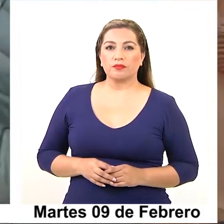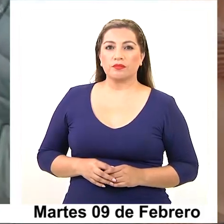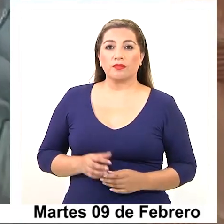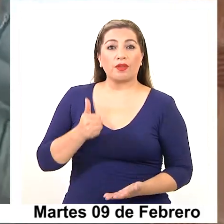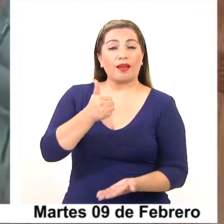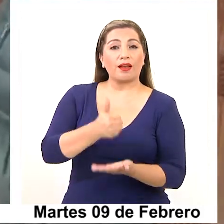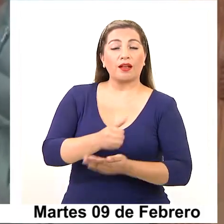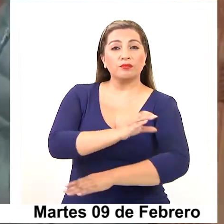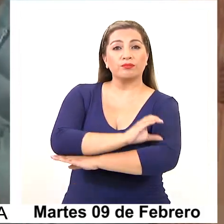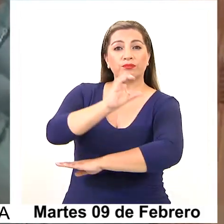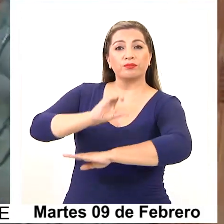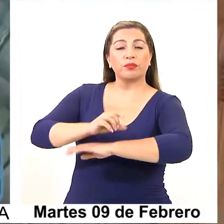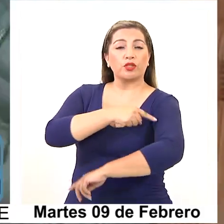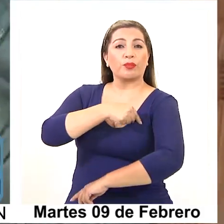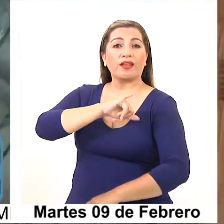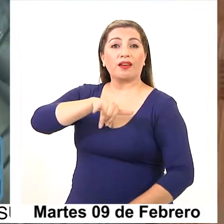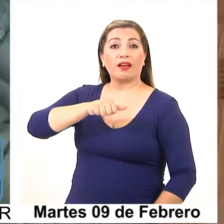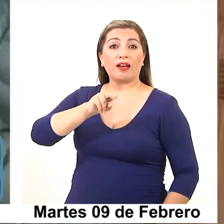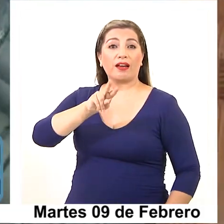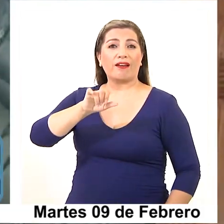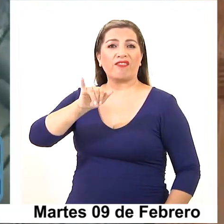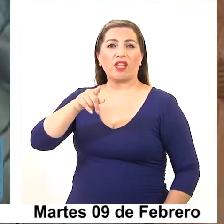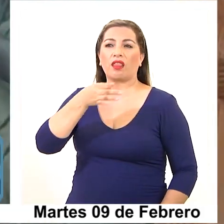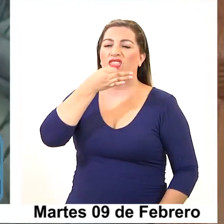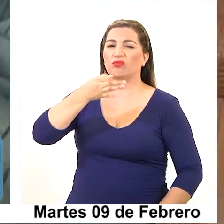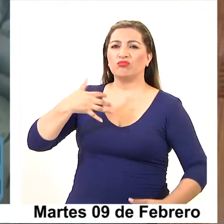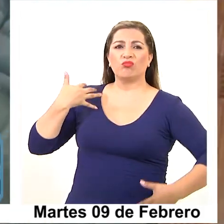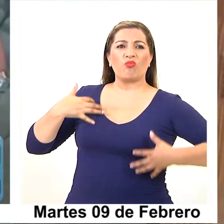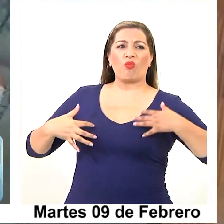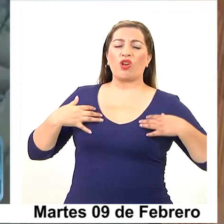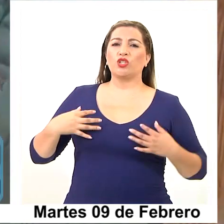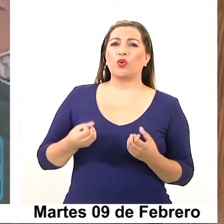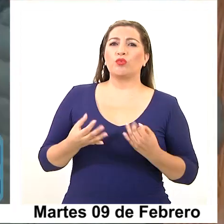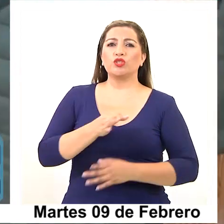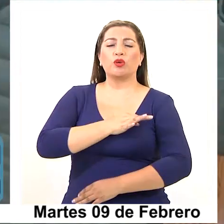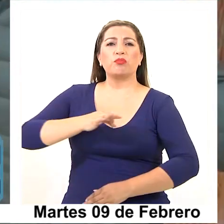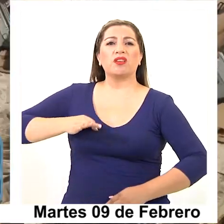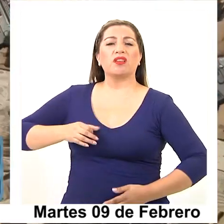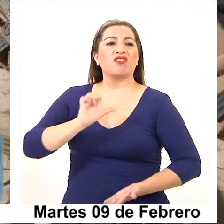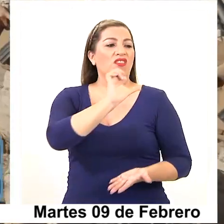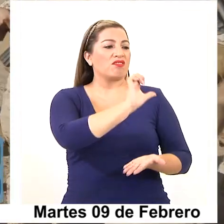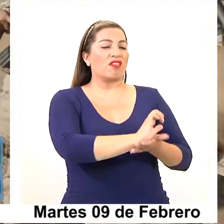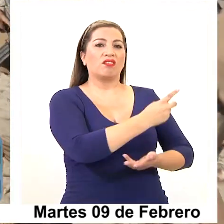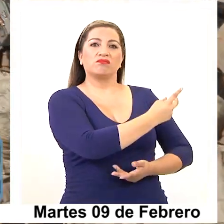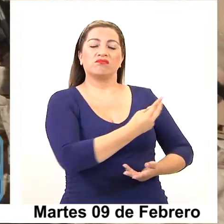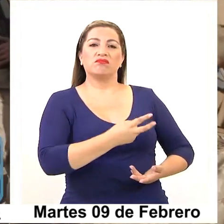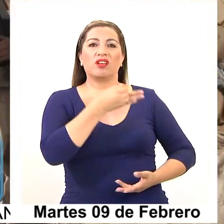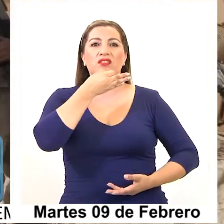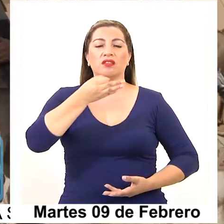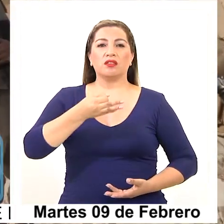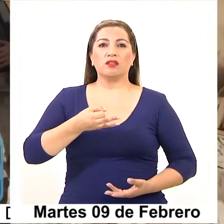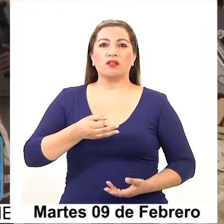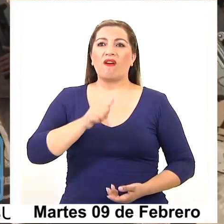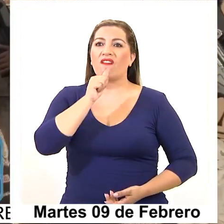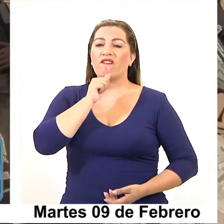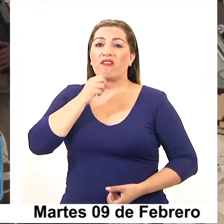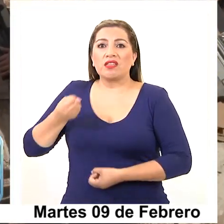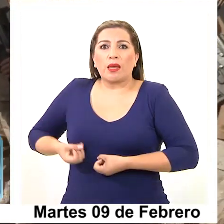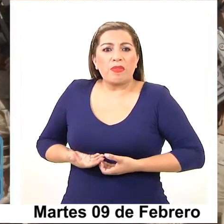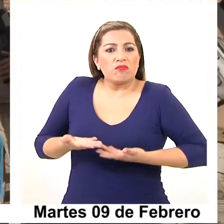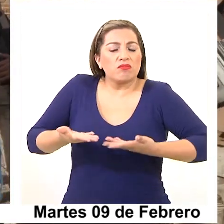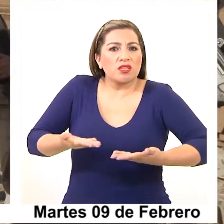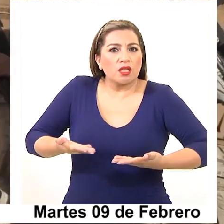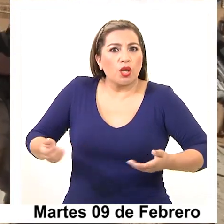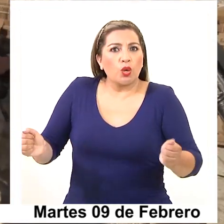El alcalde de Colchane, Javier García, expresó su molestia por la presencia de los ministros de Estado, acusando que no fue invitado a reunirse con